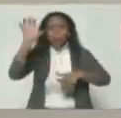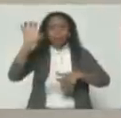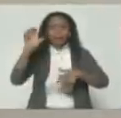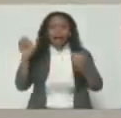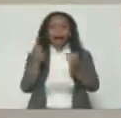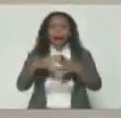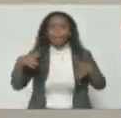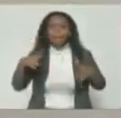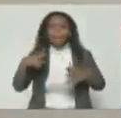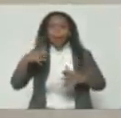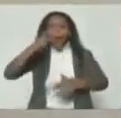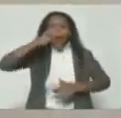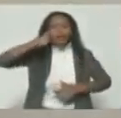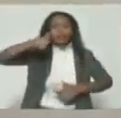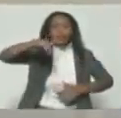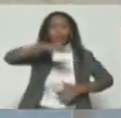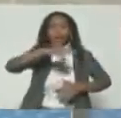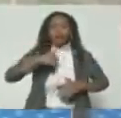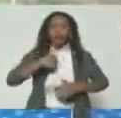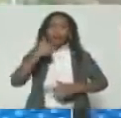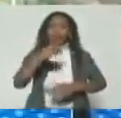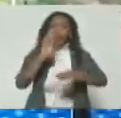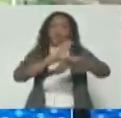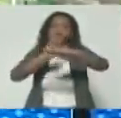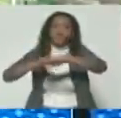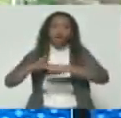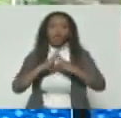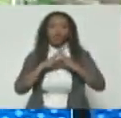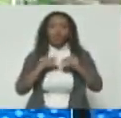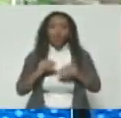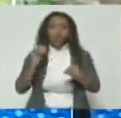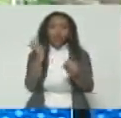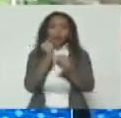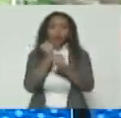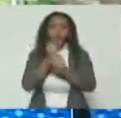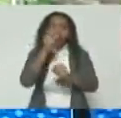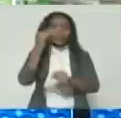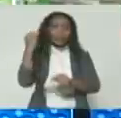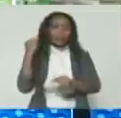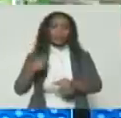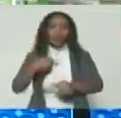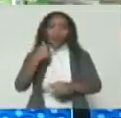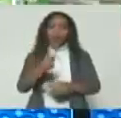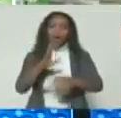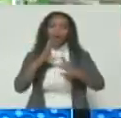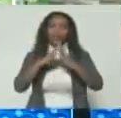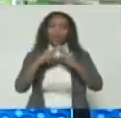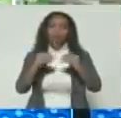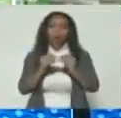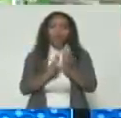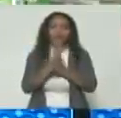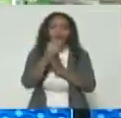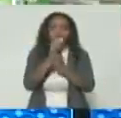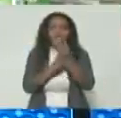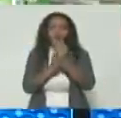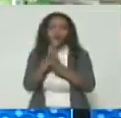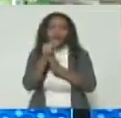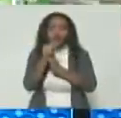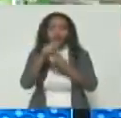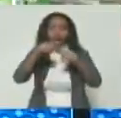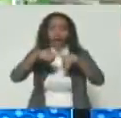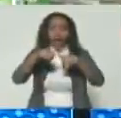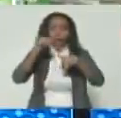la ciudad. Se lo digo a todos los trabajadores y trabajadoras. Se lo digo a todos los emprendedores y emprendedoras del